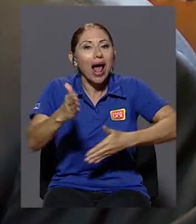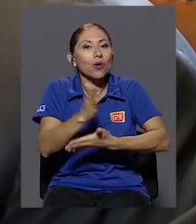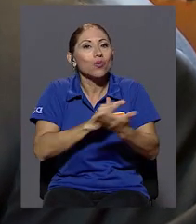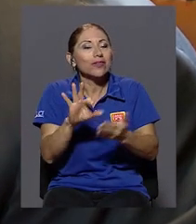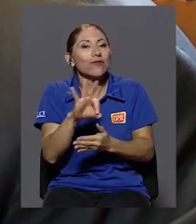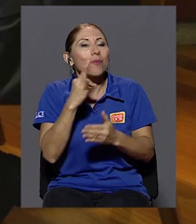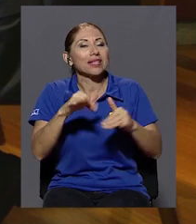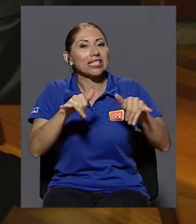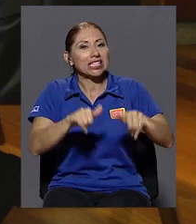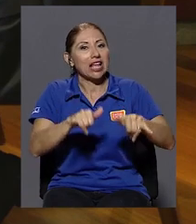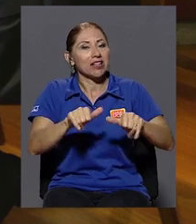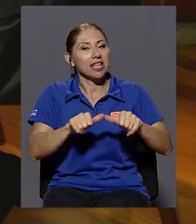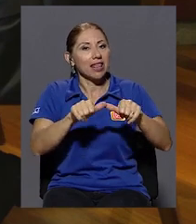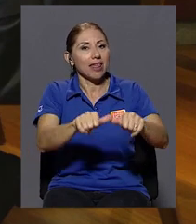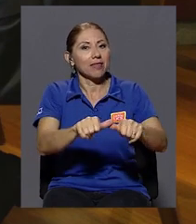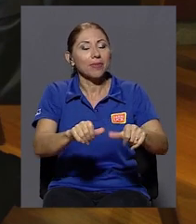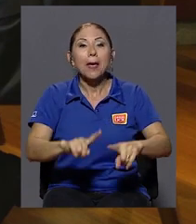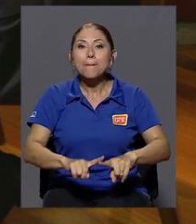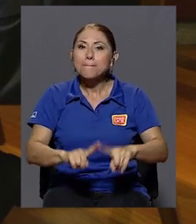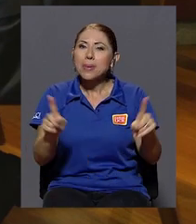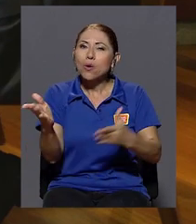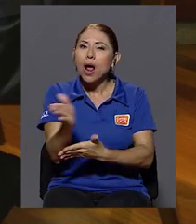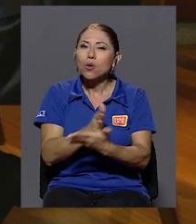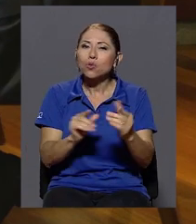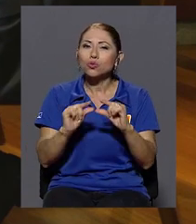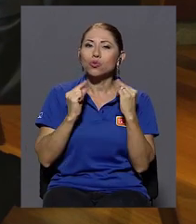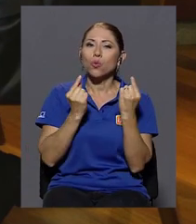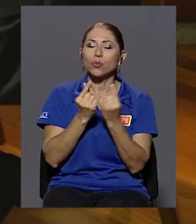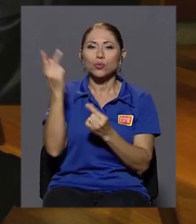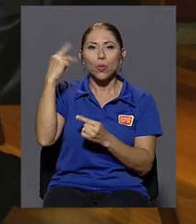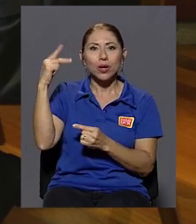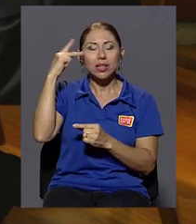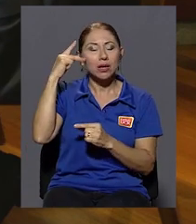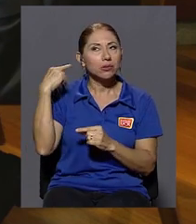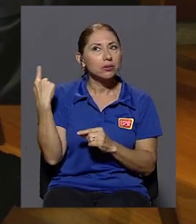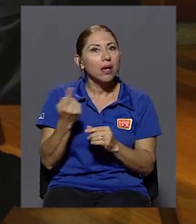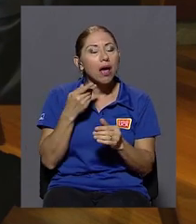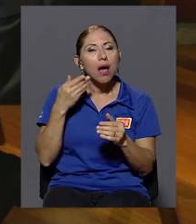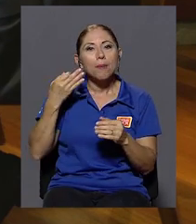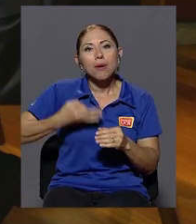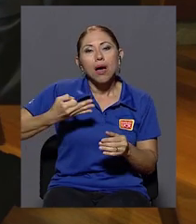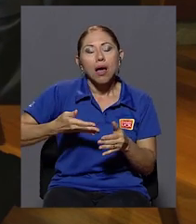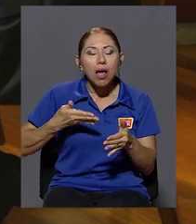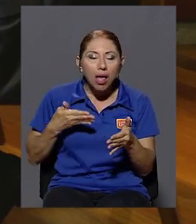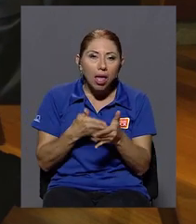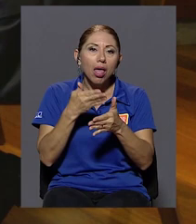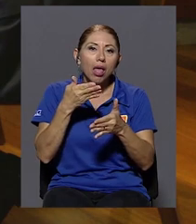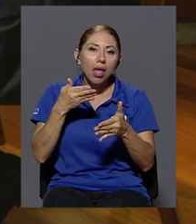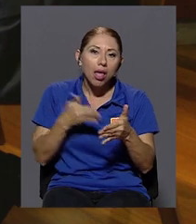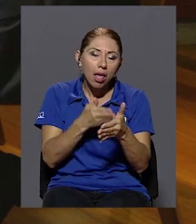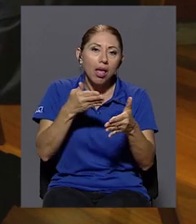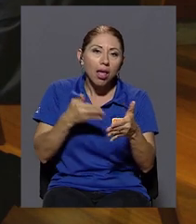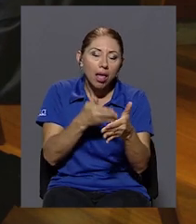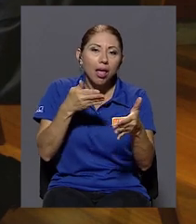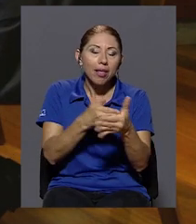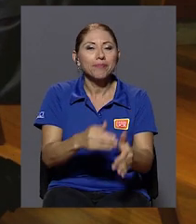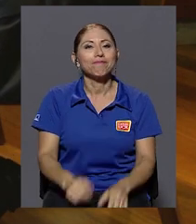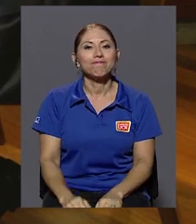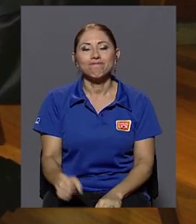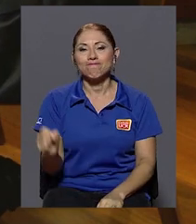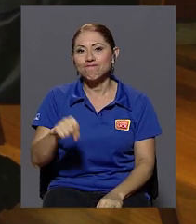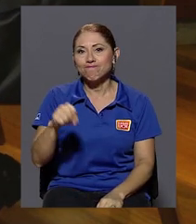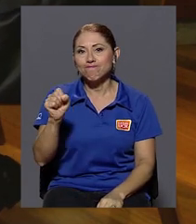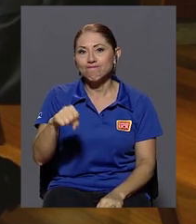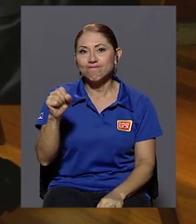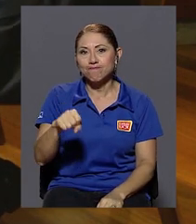estabilidad. Pero hay sectores políticos que nos atacan prácticamente a diario. Claro. Y es parte de esta